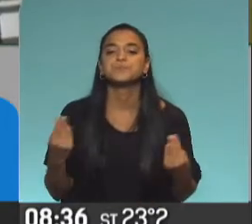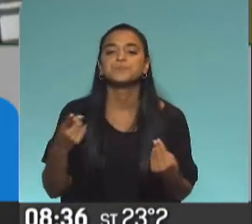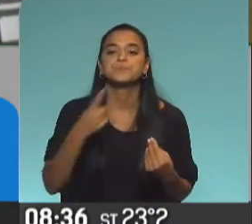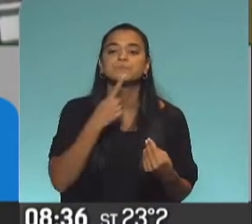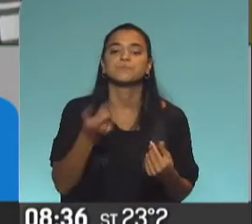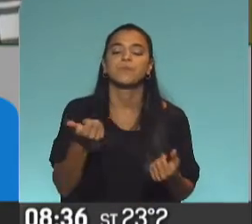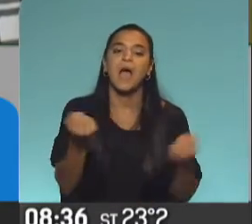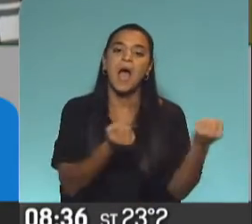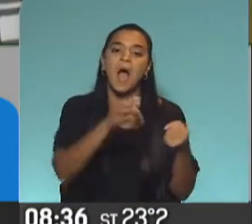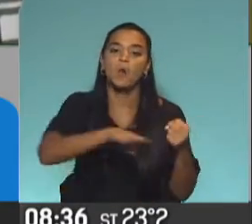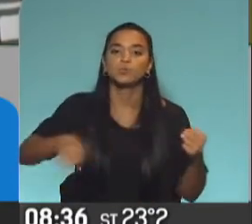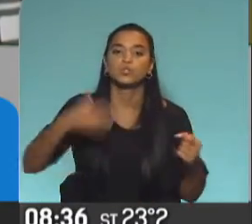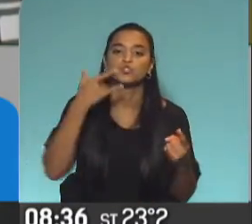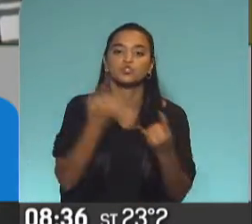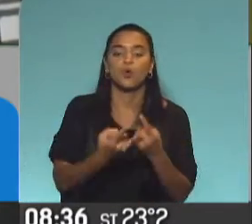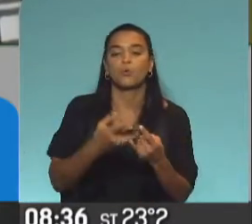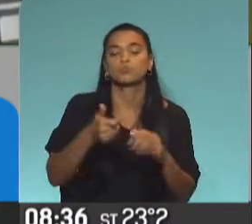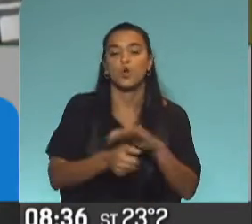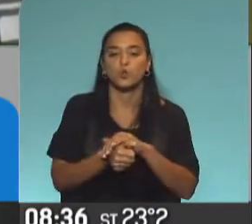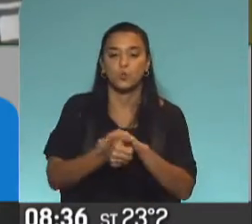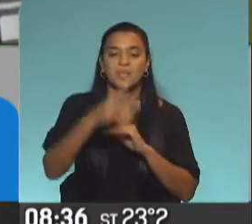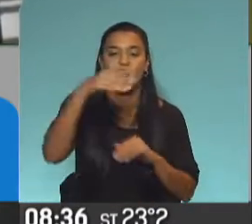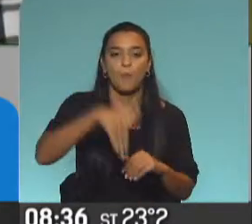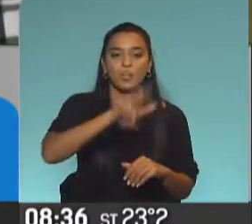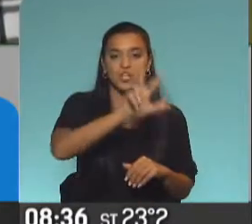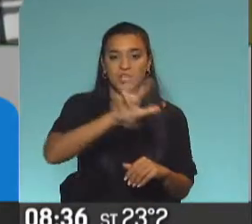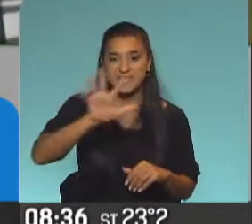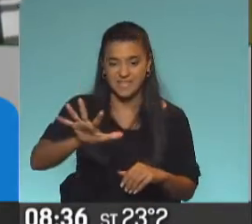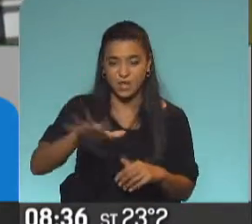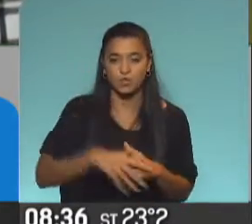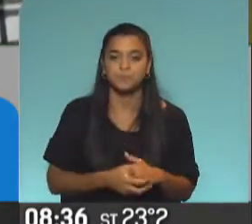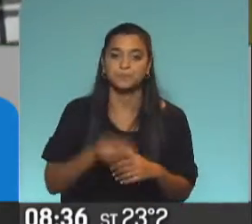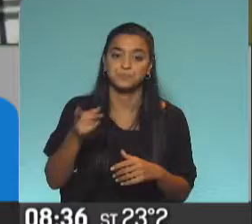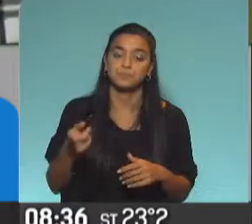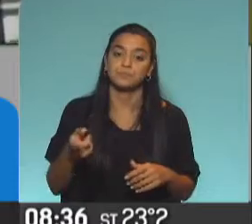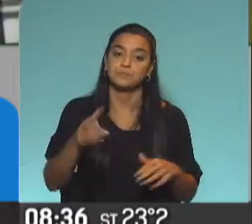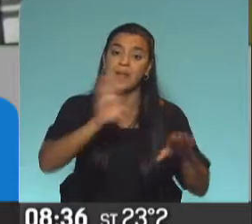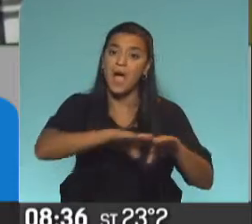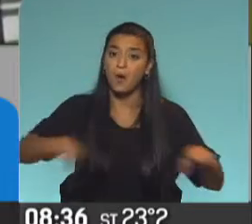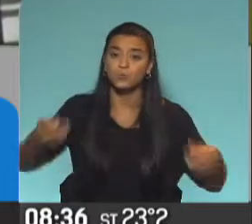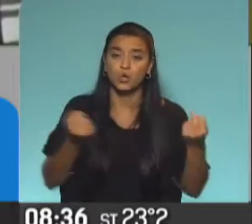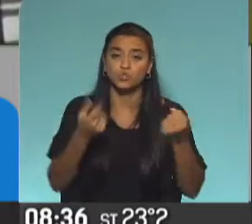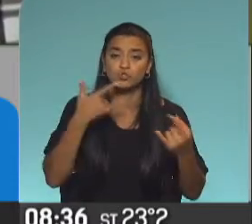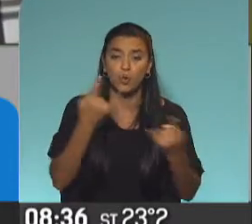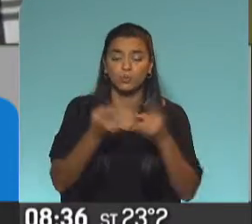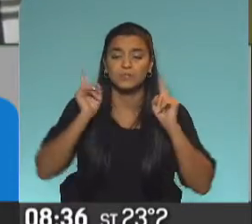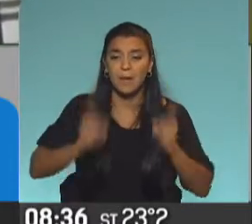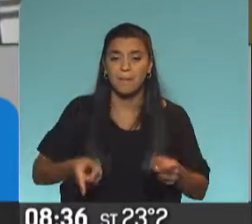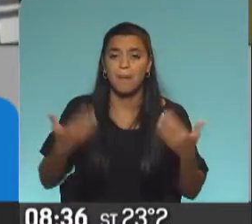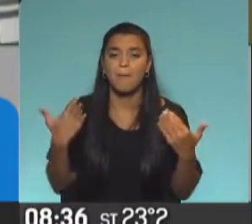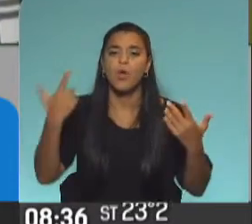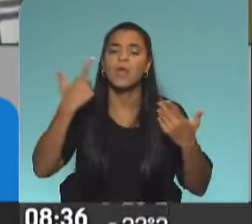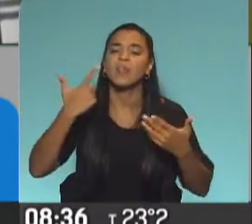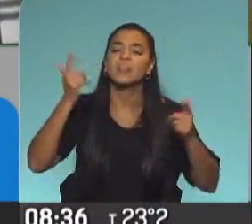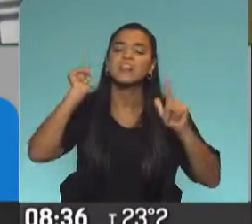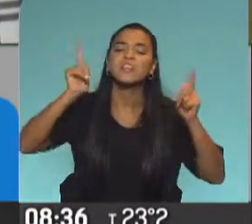al Auto Show Tortuguitas, que queda en el kilómetro 35 y que es un auto show también armado para poder